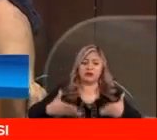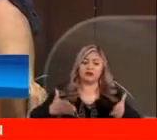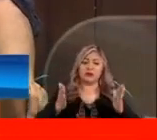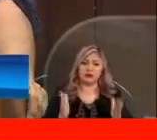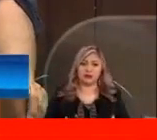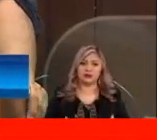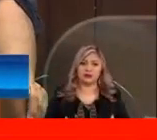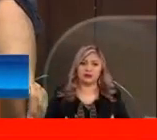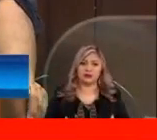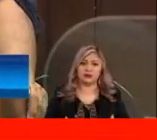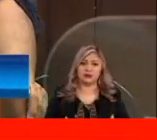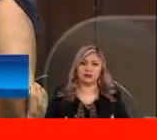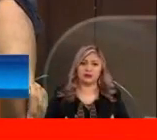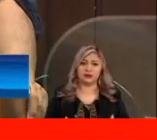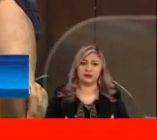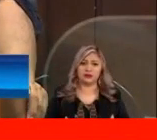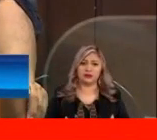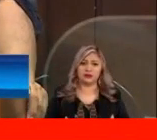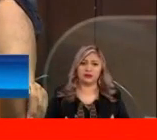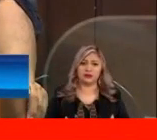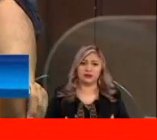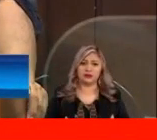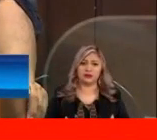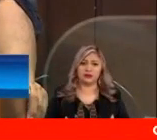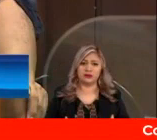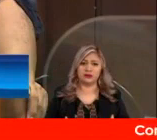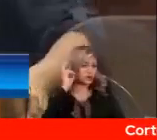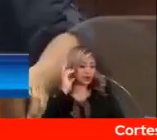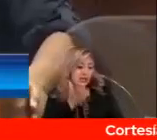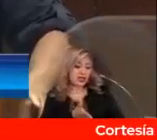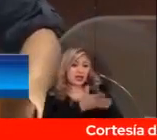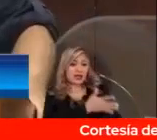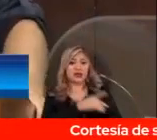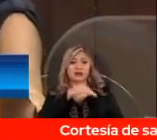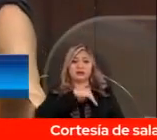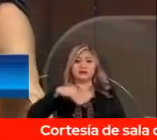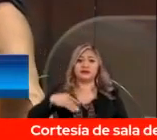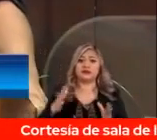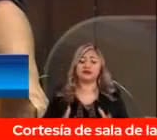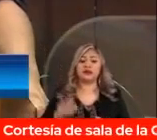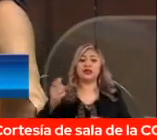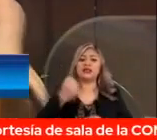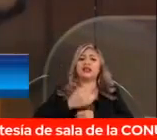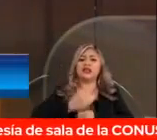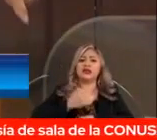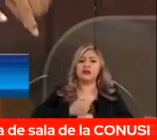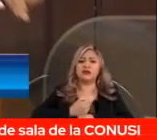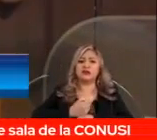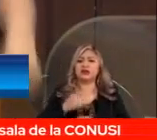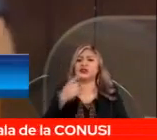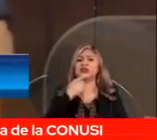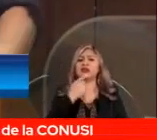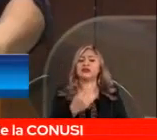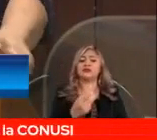del pueblo es otra. Solo hemos escuchado hace poco a la ministra patronal del Trabajo decir que no